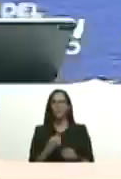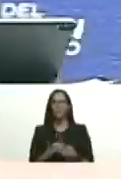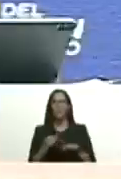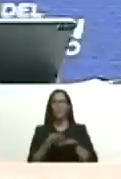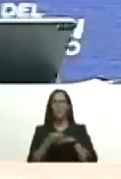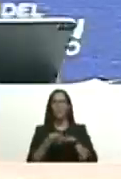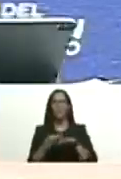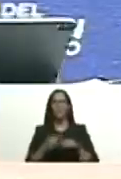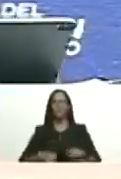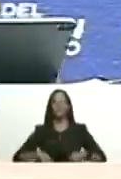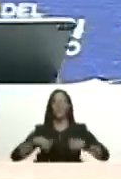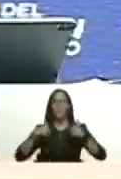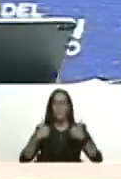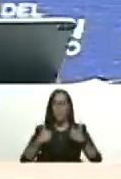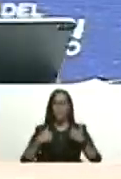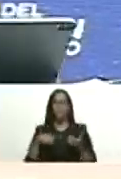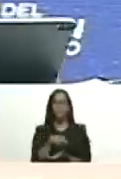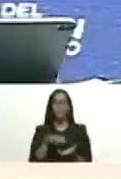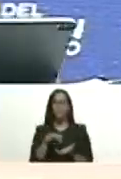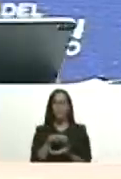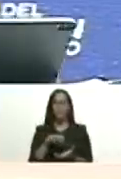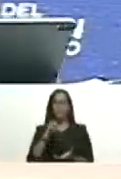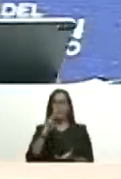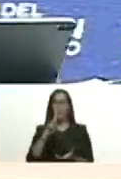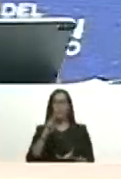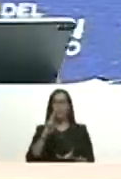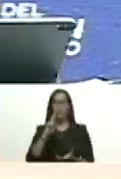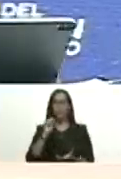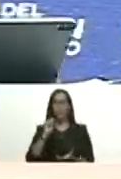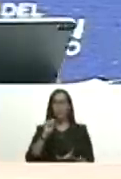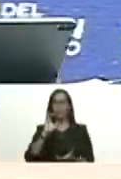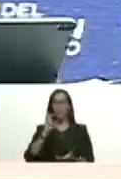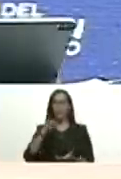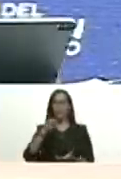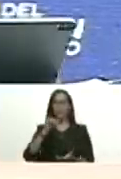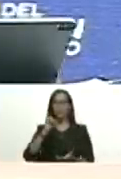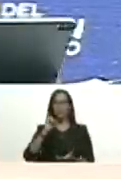municipio más afectado del país, Urachiche.